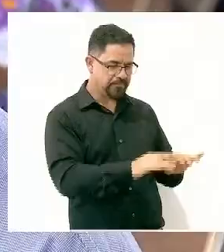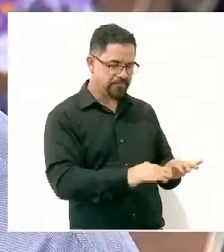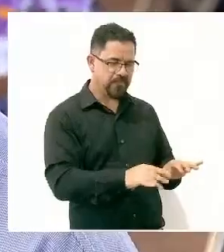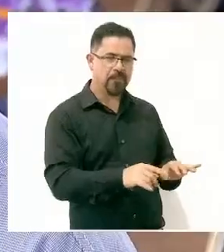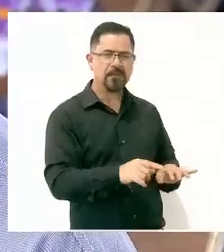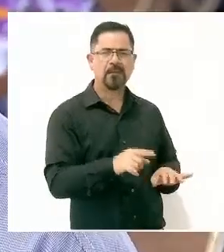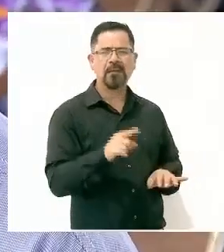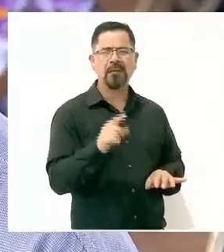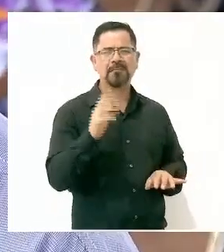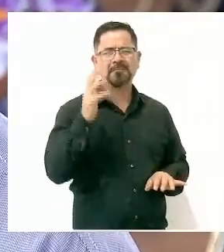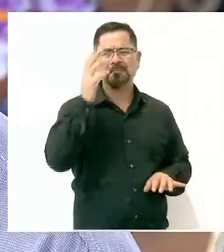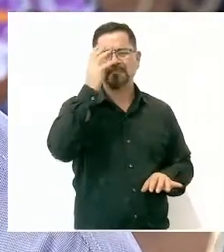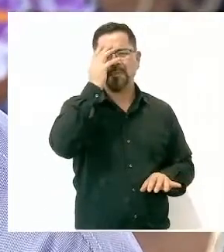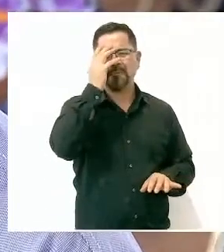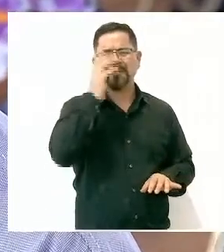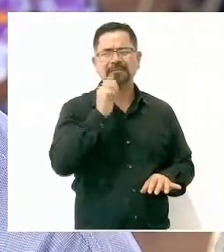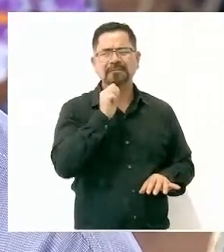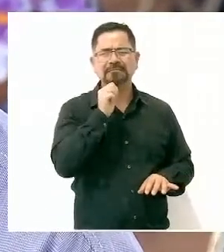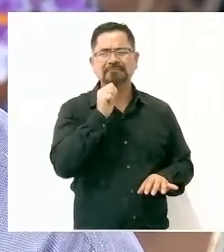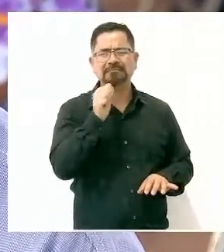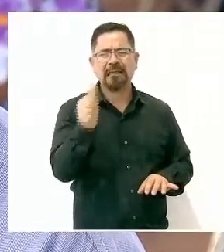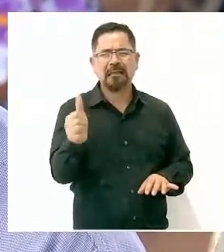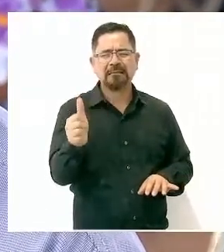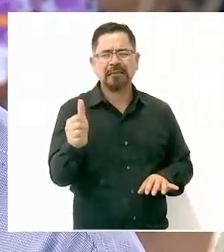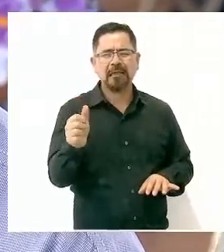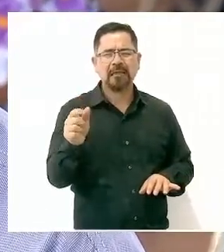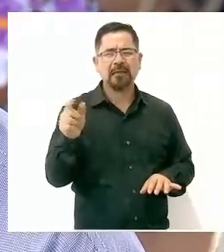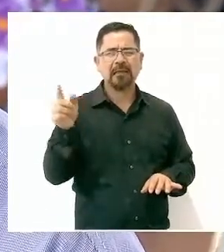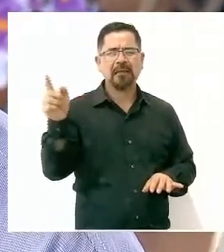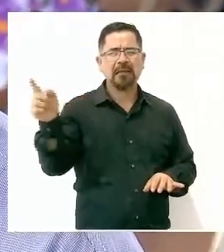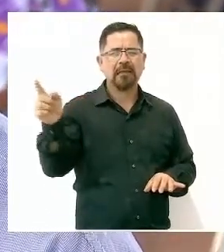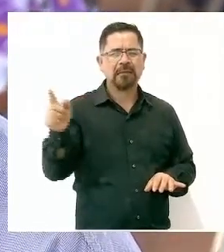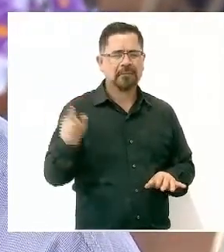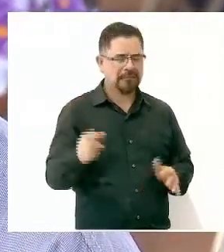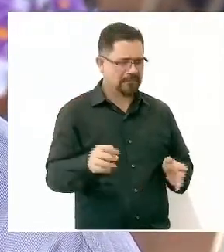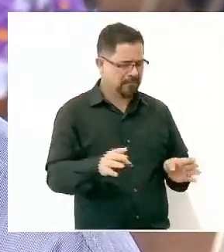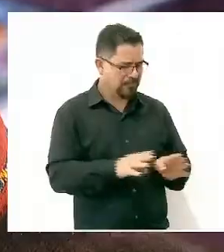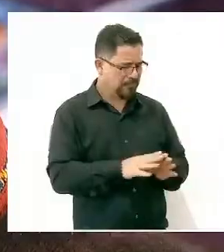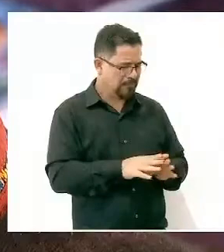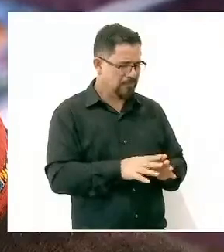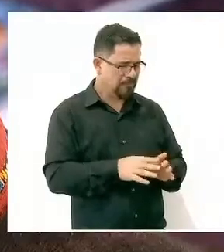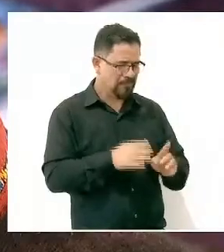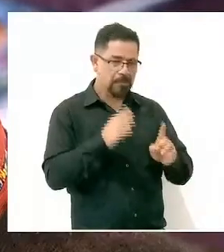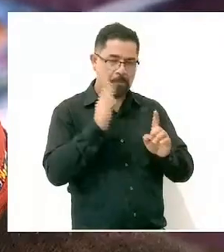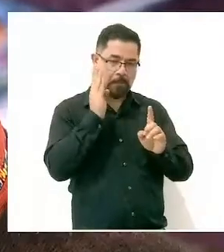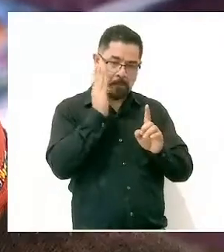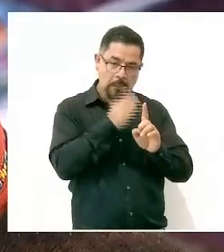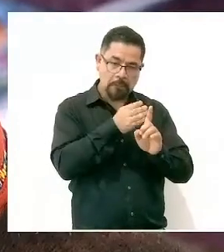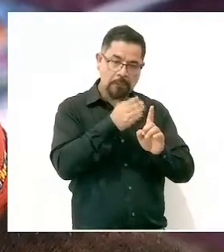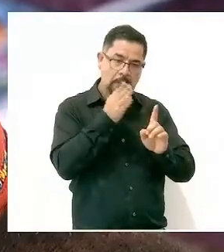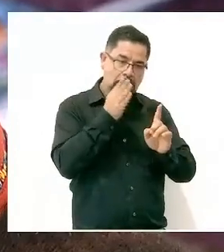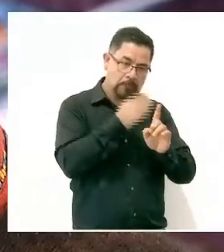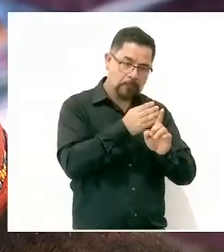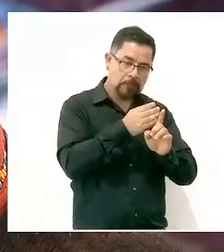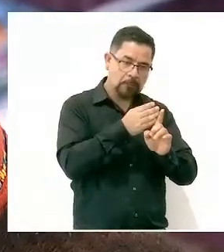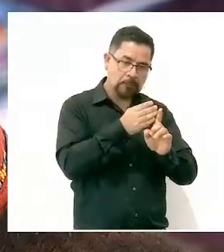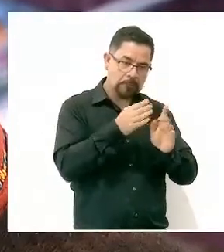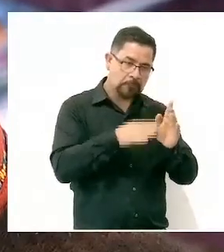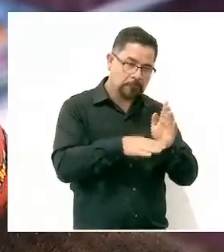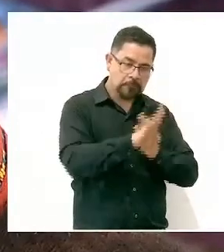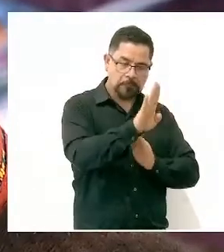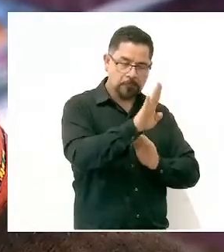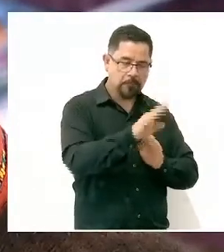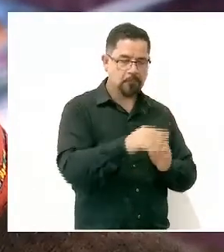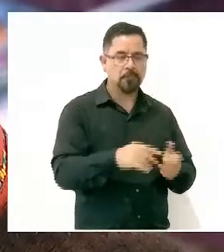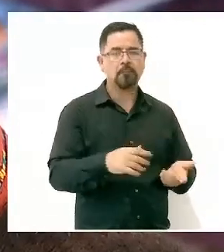alguno de ese deplorable propósito. Por ejemplo, en abril y